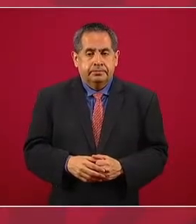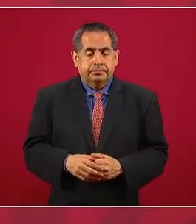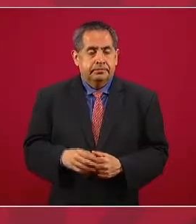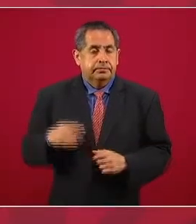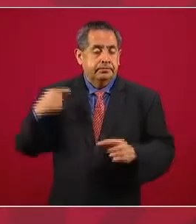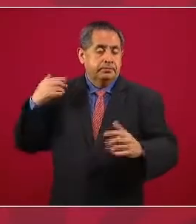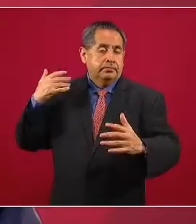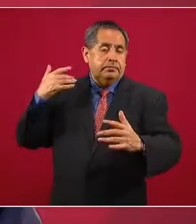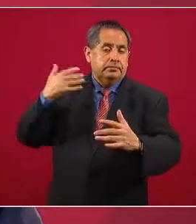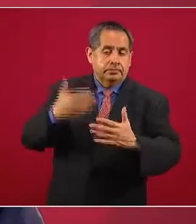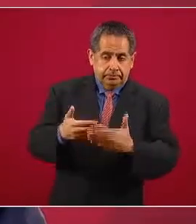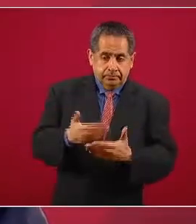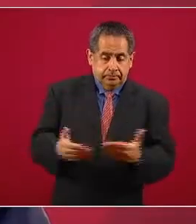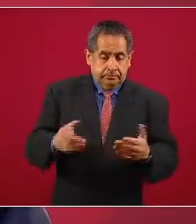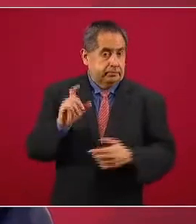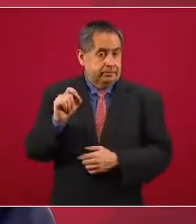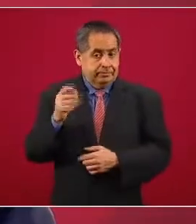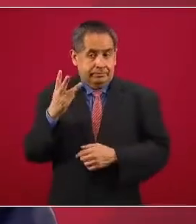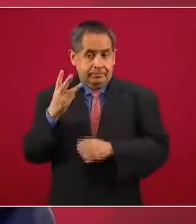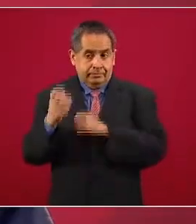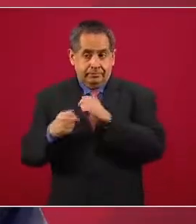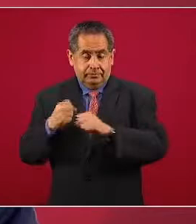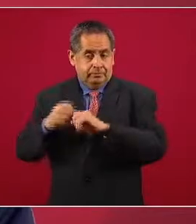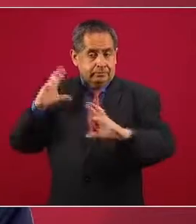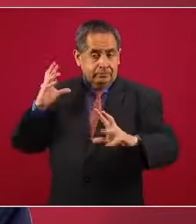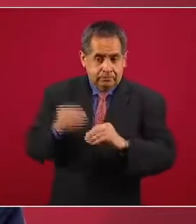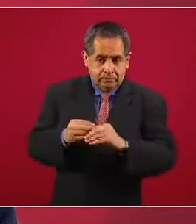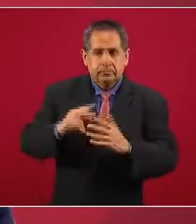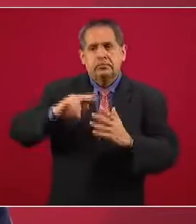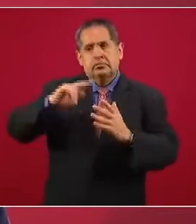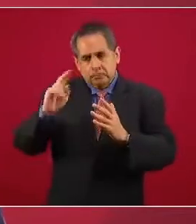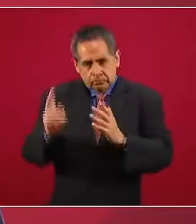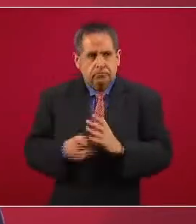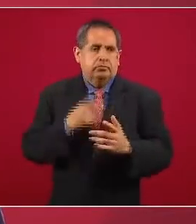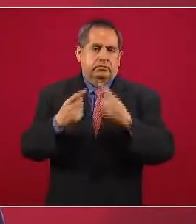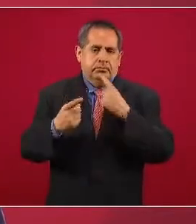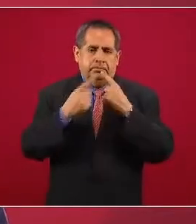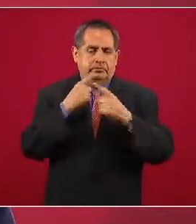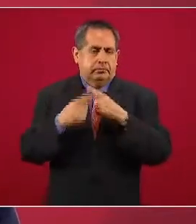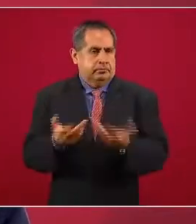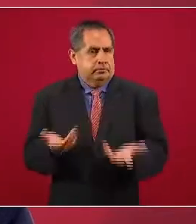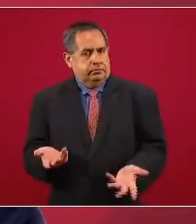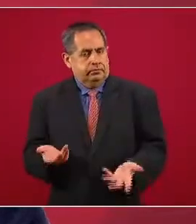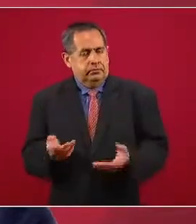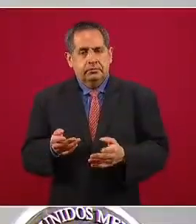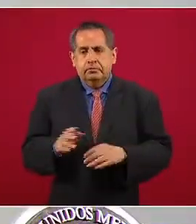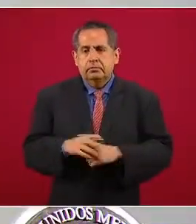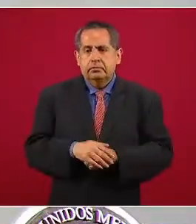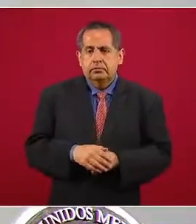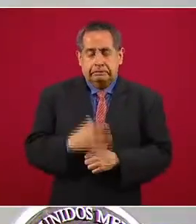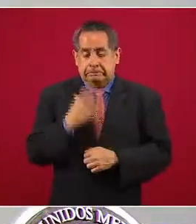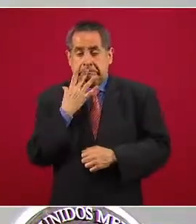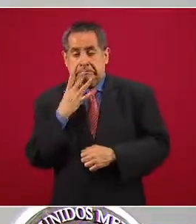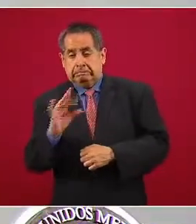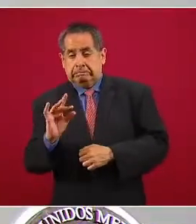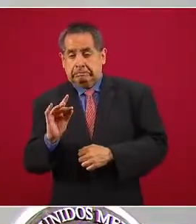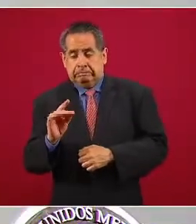23 años después, estamos volviendo a tratar el asunto. Un asunto que no es